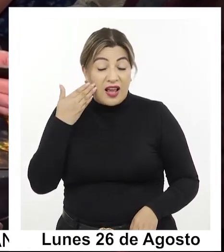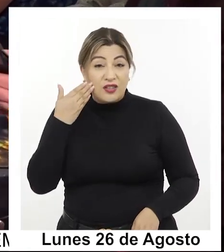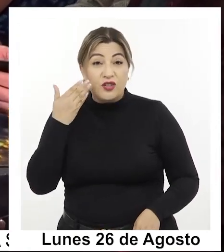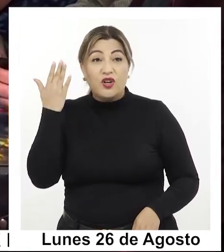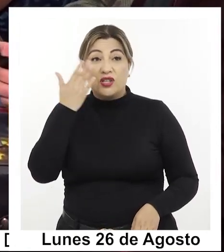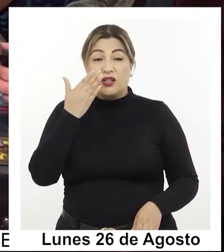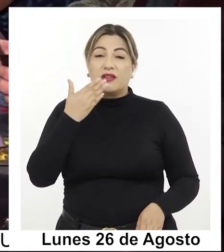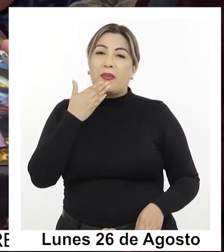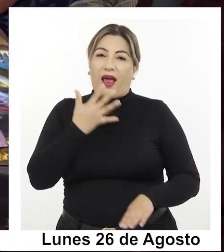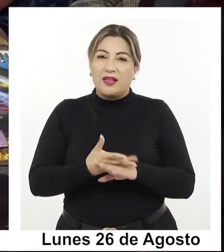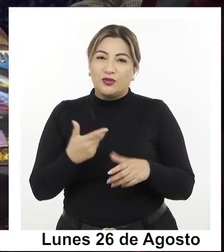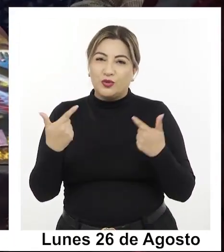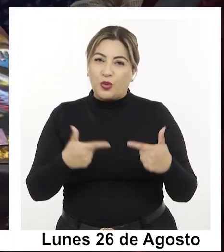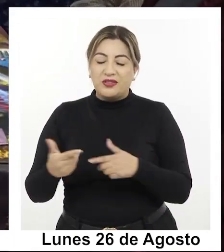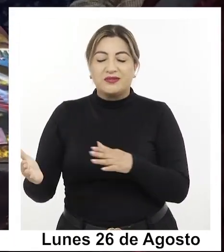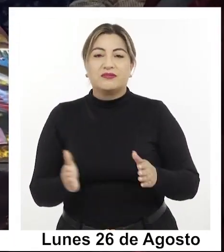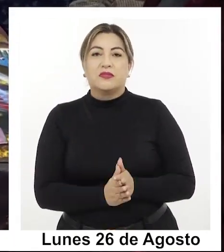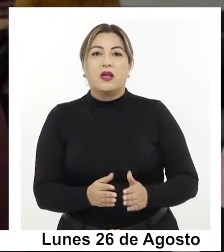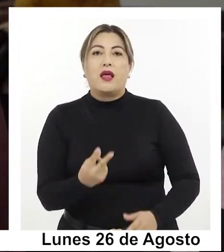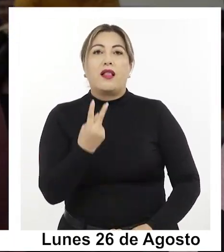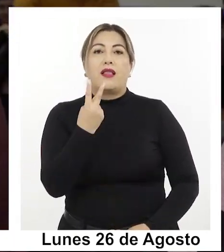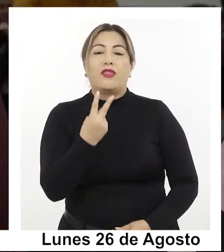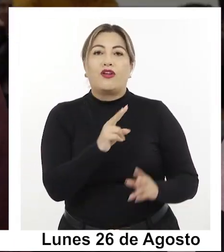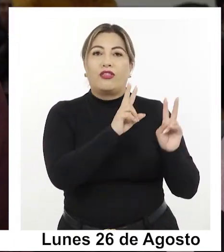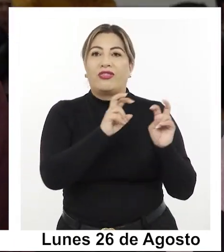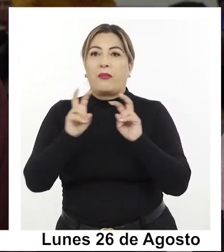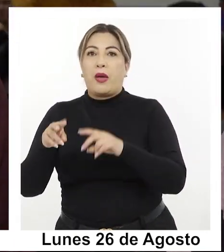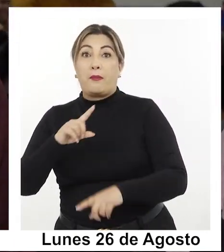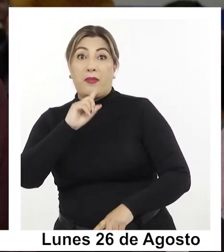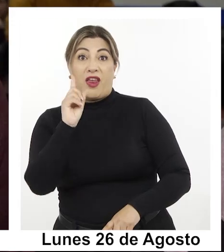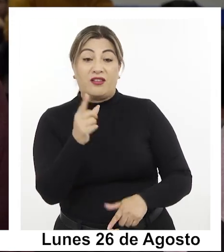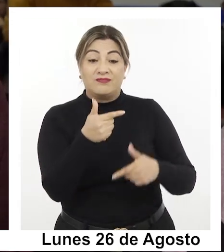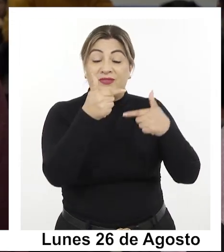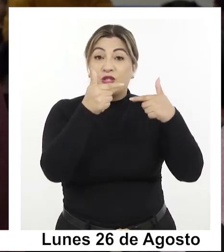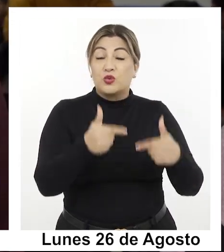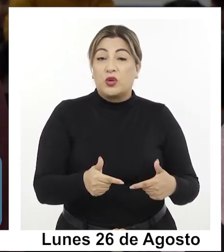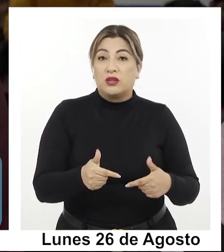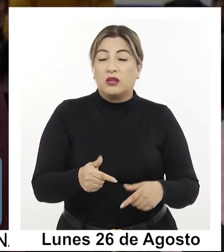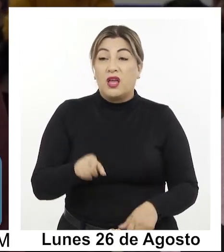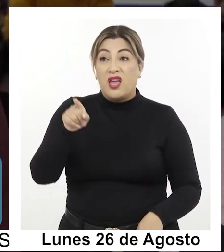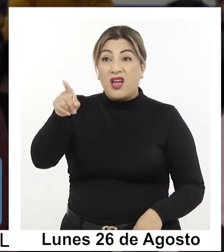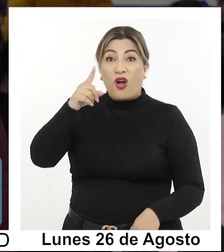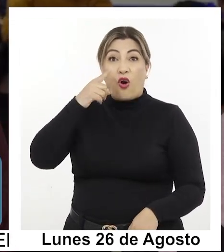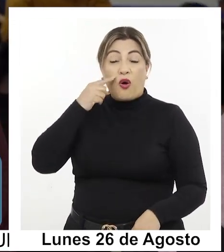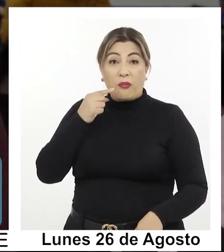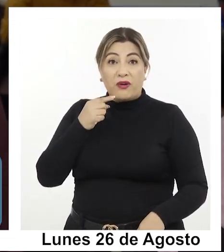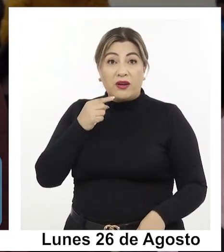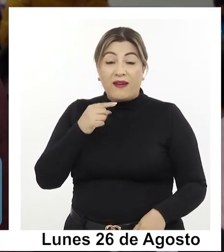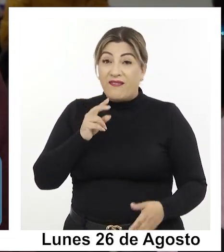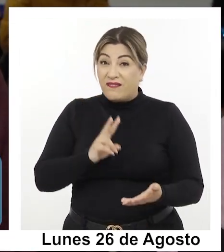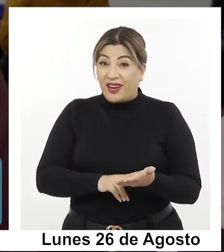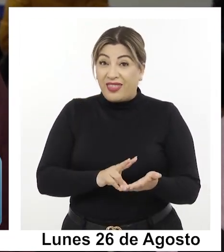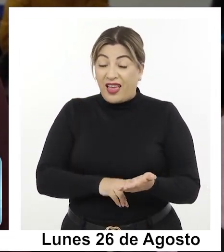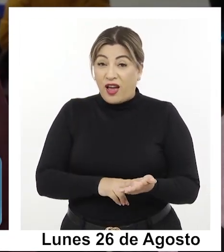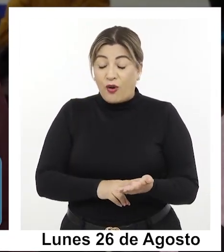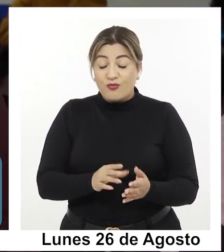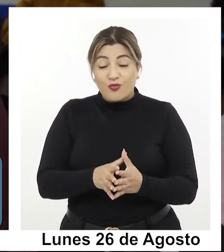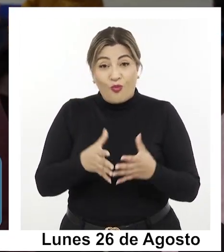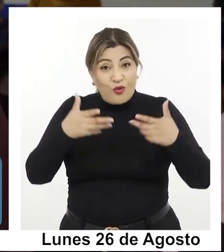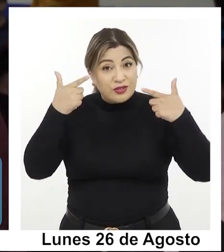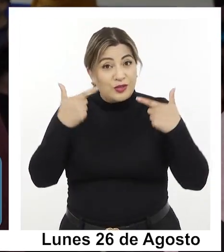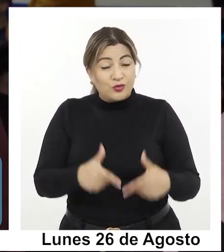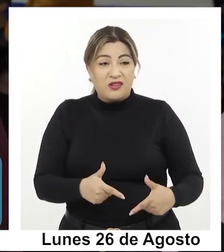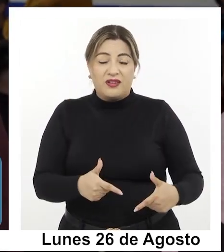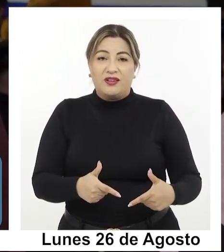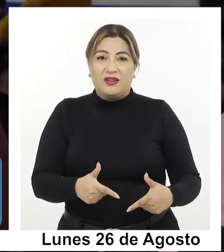sus jugadores. Las dos cosas principalmente a la suerte, porque Fernando la verdad es que en el torneo tuvo muchísima suerte. Bueno, es un juego de